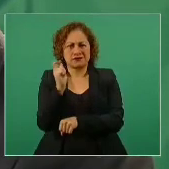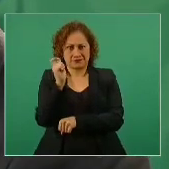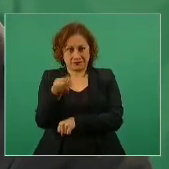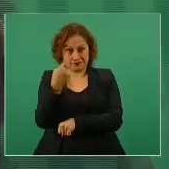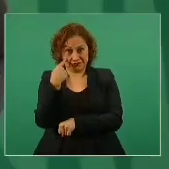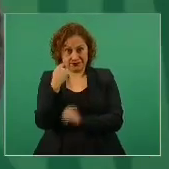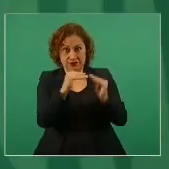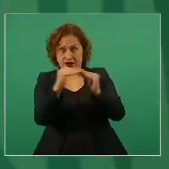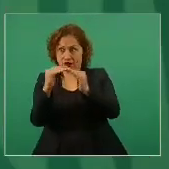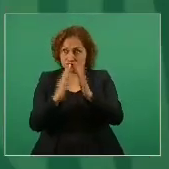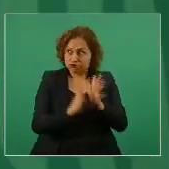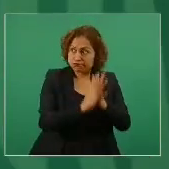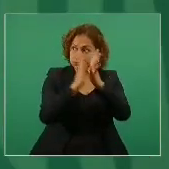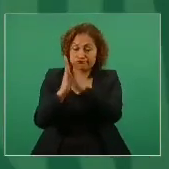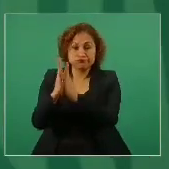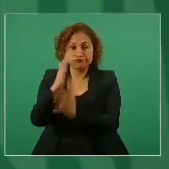es